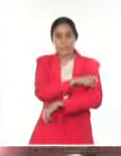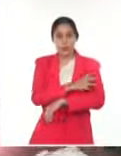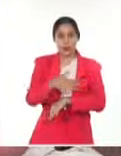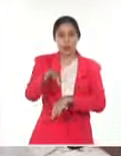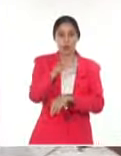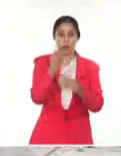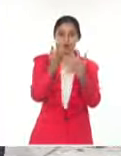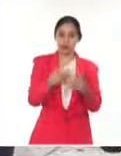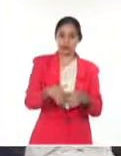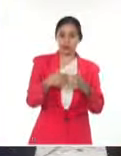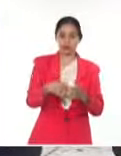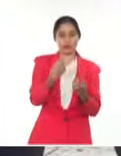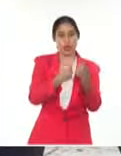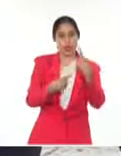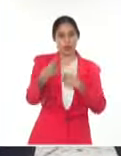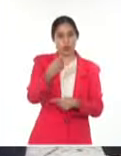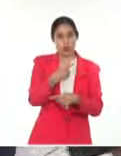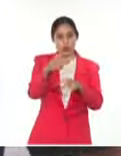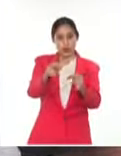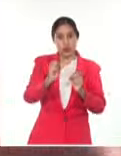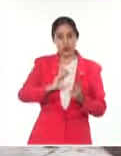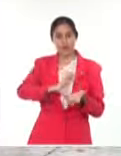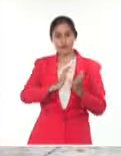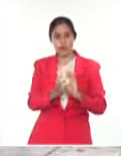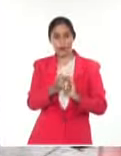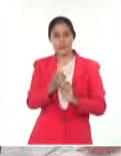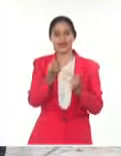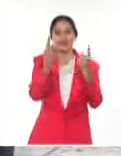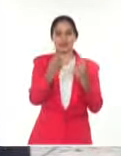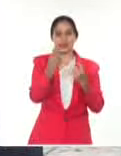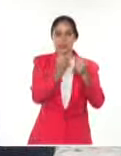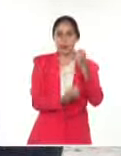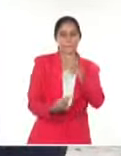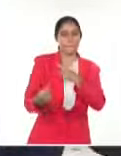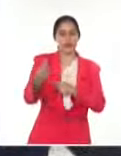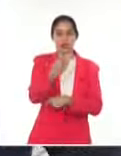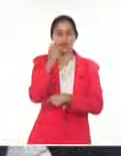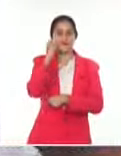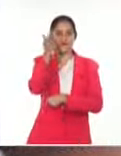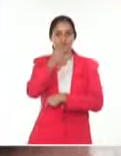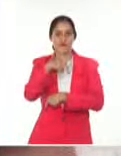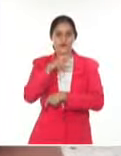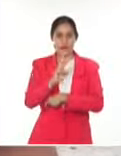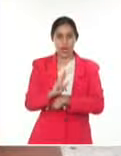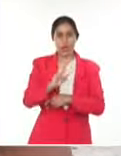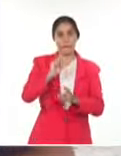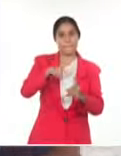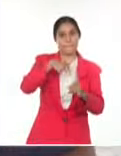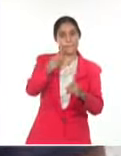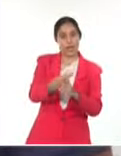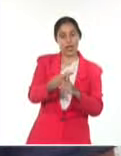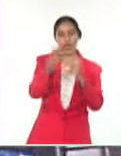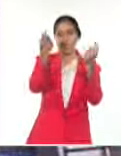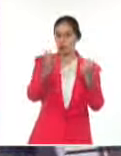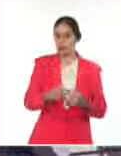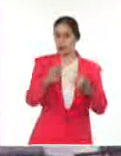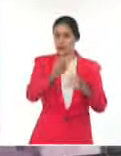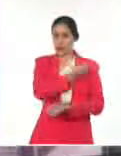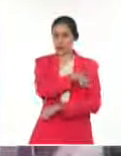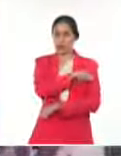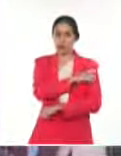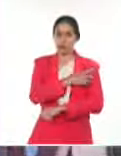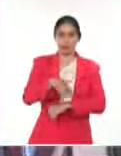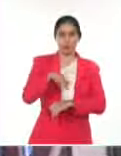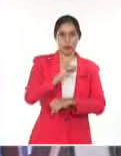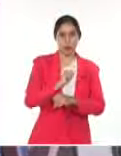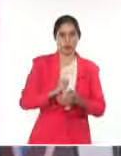en satisfacer la necesidad de la FARC, pero tener una capacidad para garantizar a la economía nacional, al pueblo.